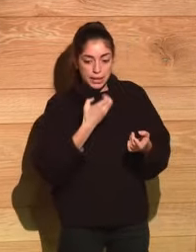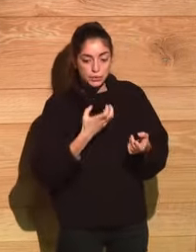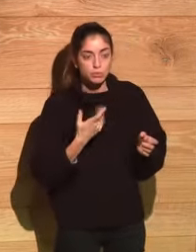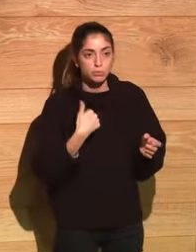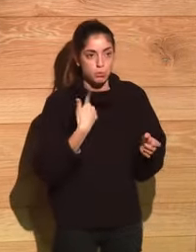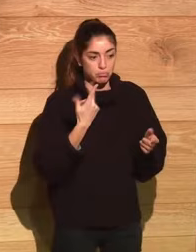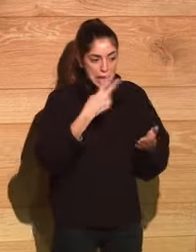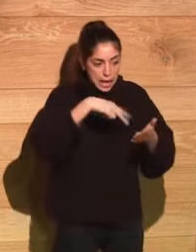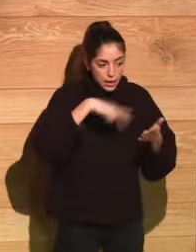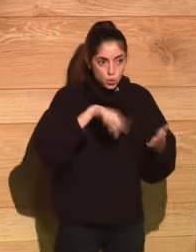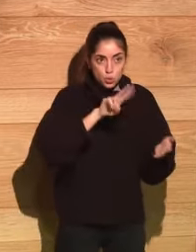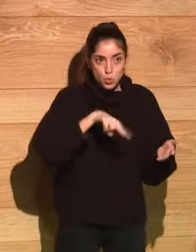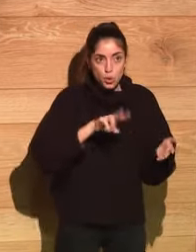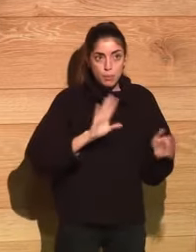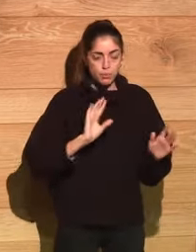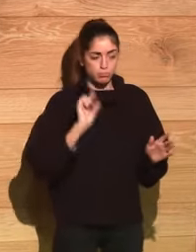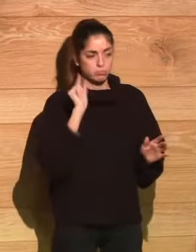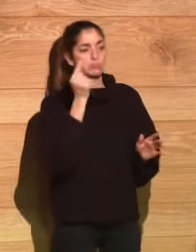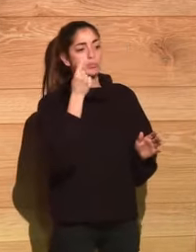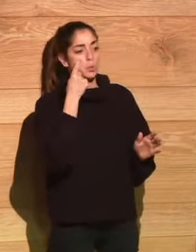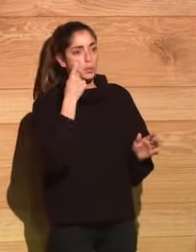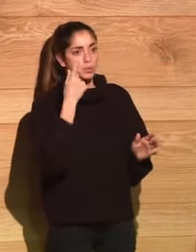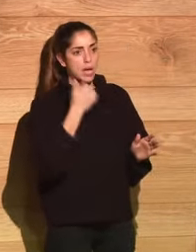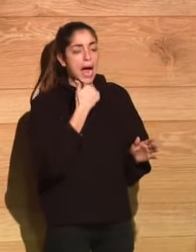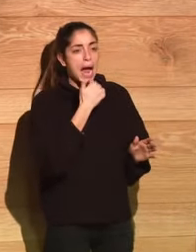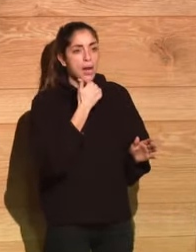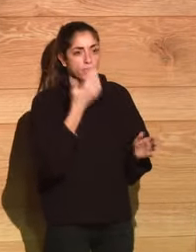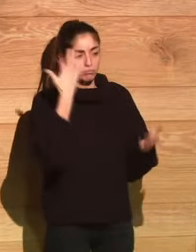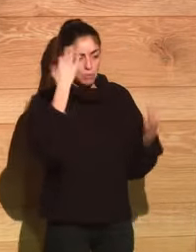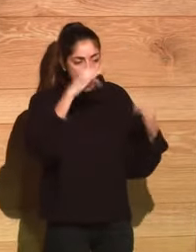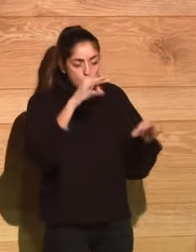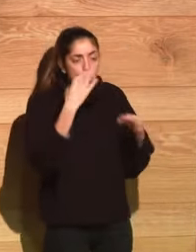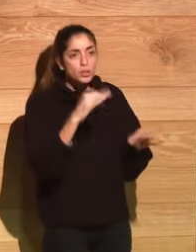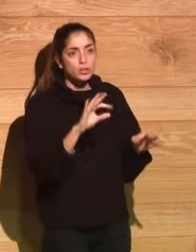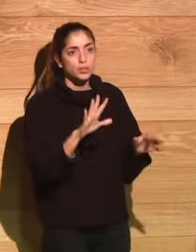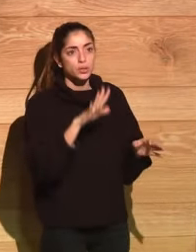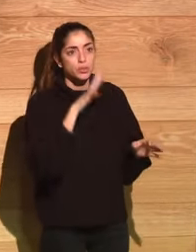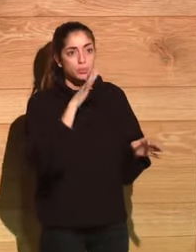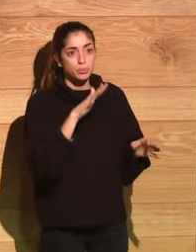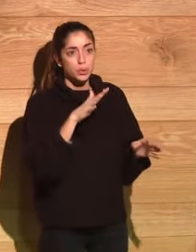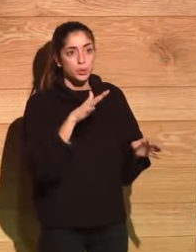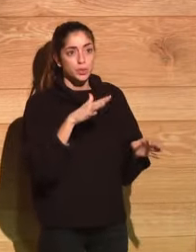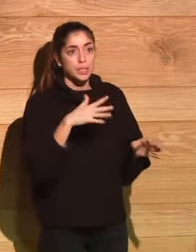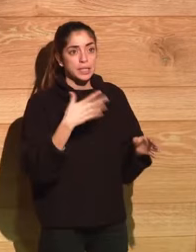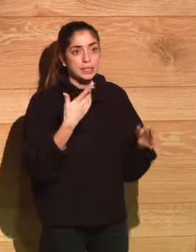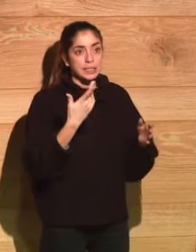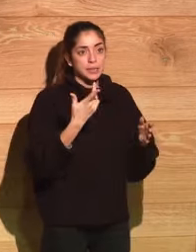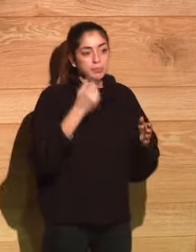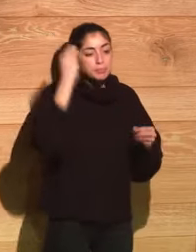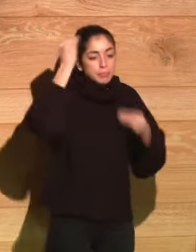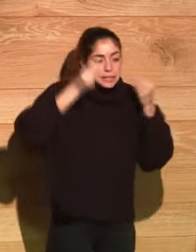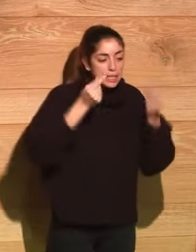y de repente me di cuenta pues, de algo muy obvio, ¿no? Que ahí se está pensando no solo la escritura,